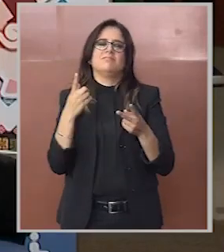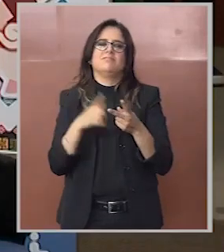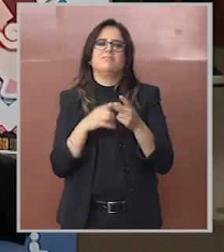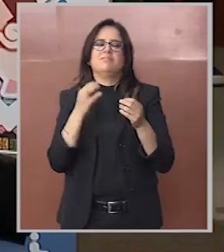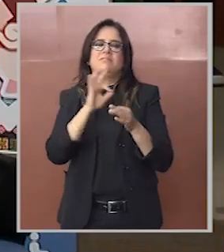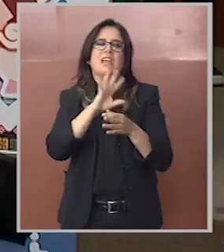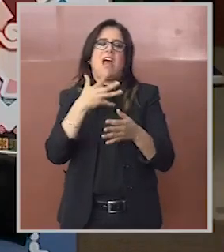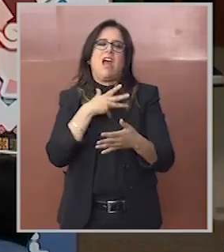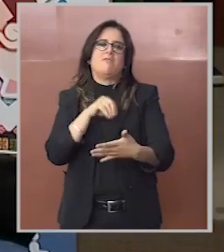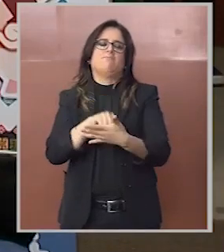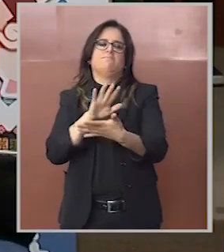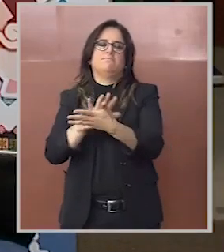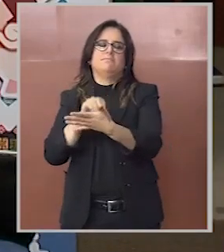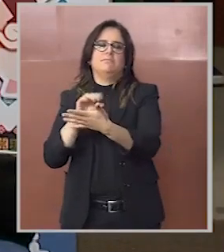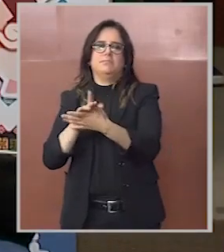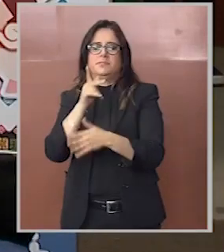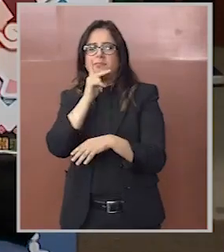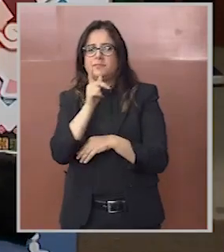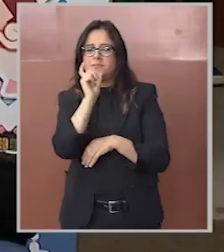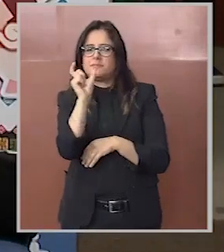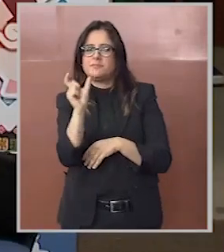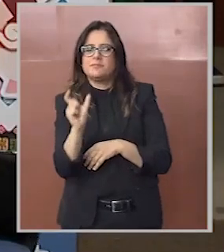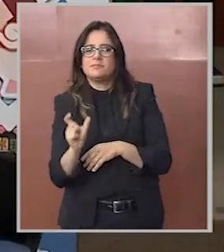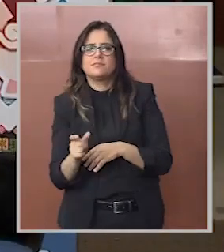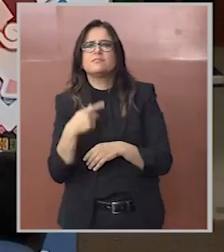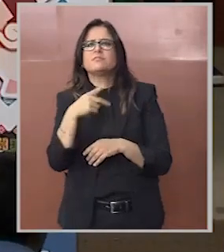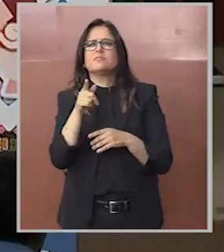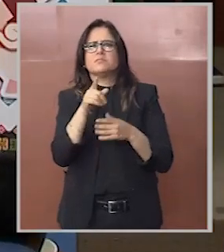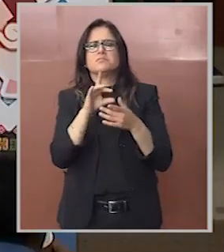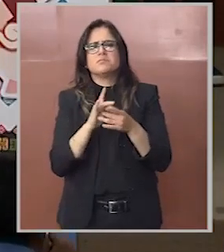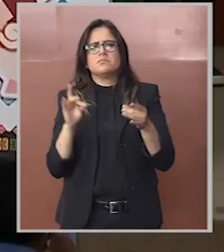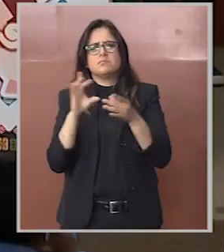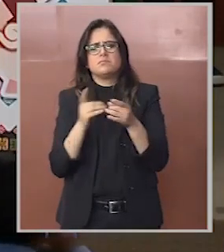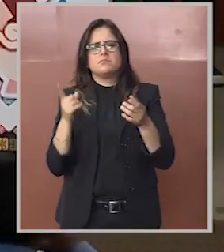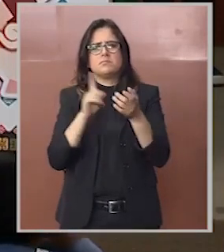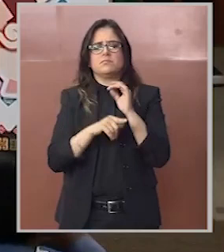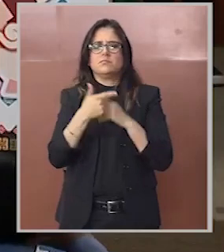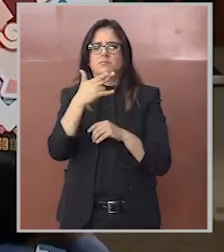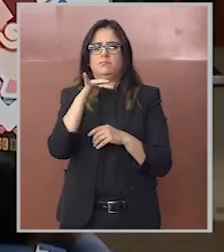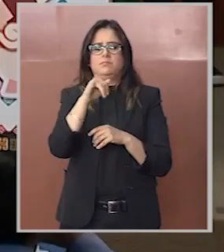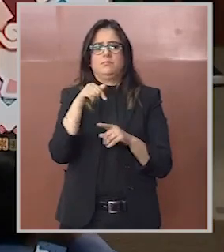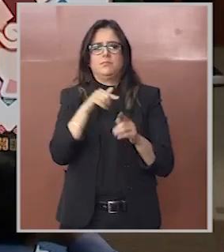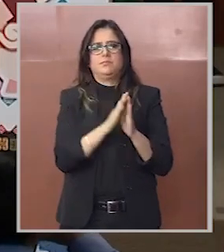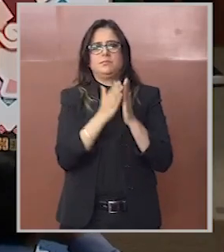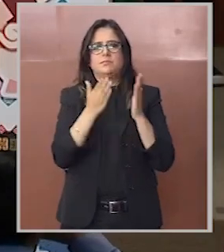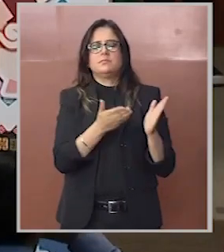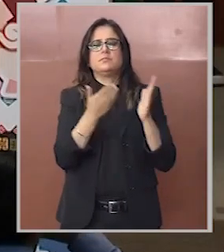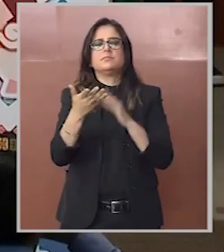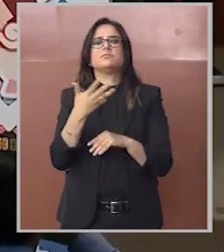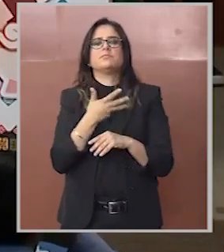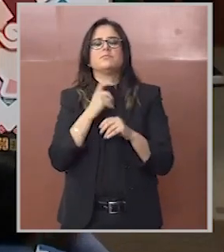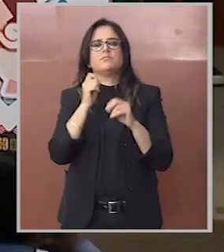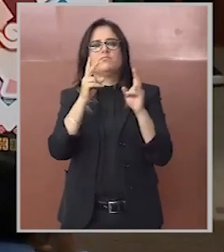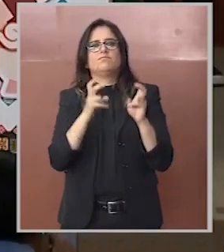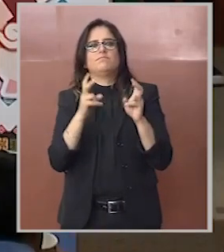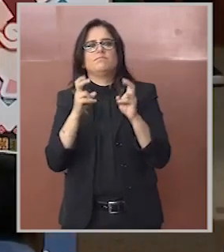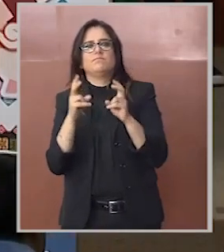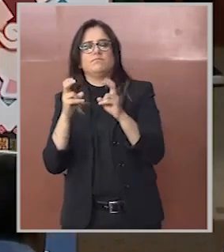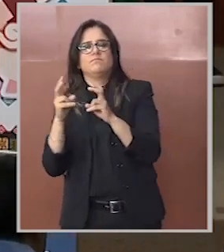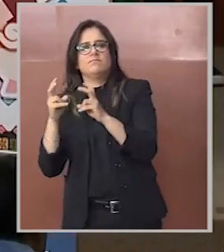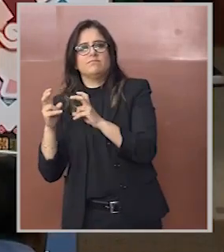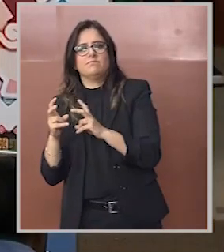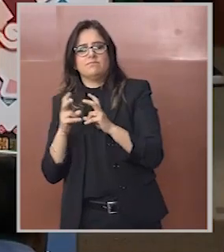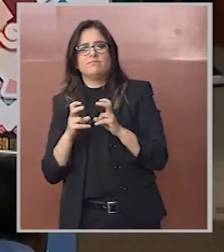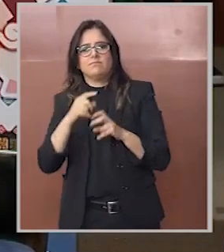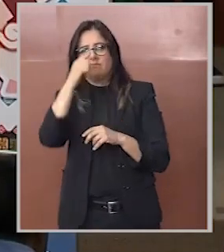en ese sentido Pero tratamos ahí de explicar y al lo que contiene esta guía es que tiene algunas capturas de pantalla para decir Bueno te va